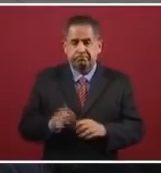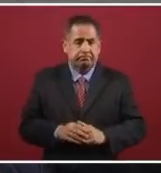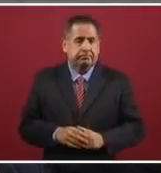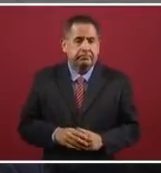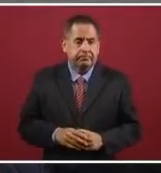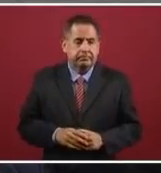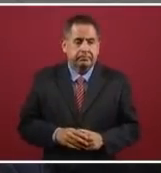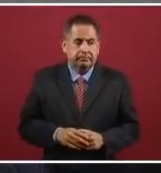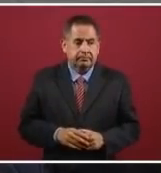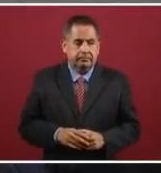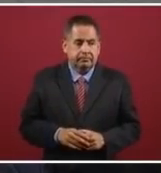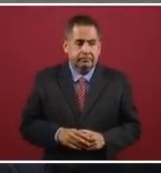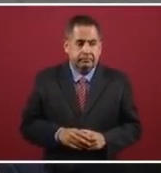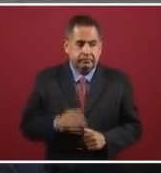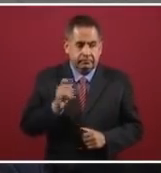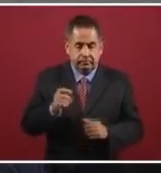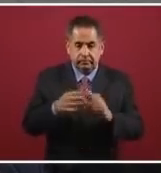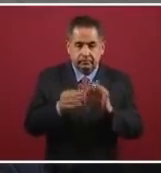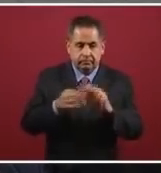a